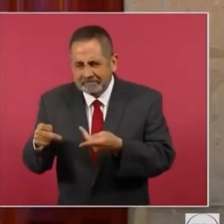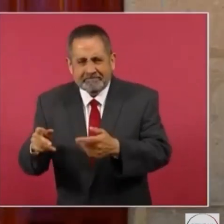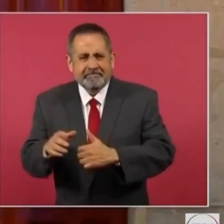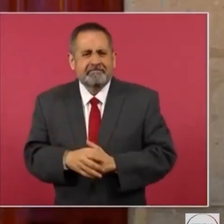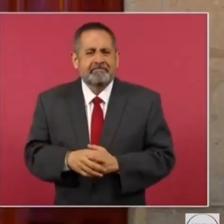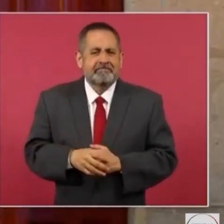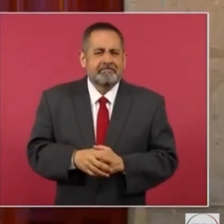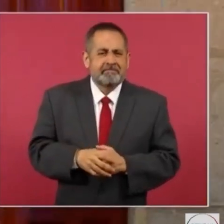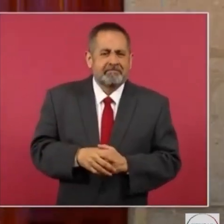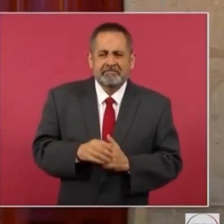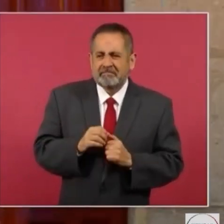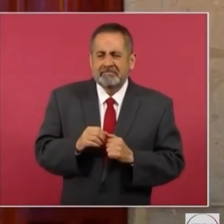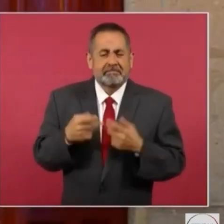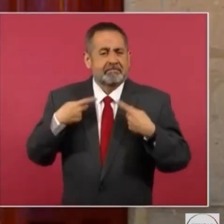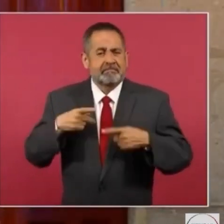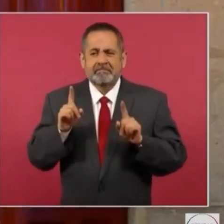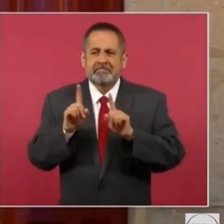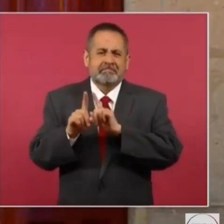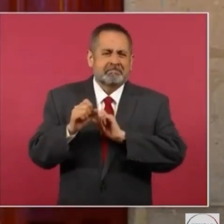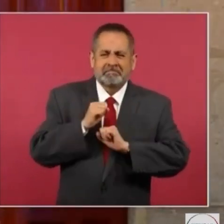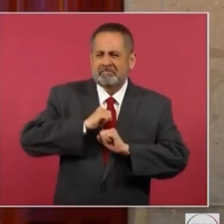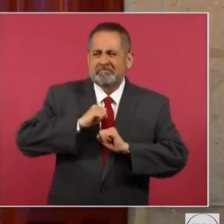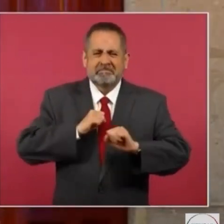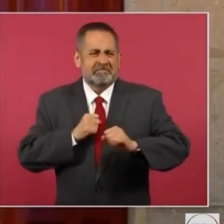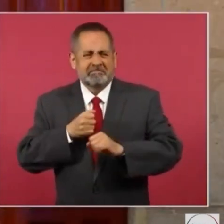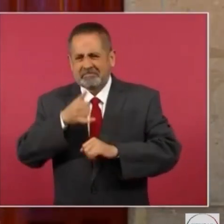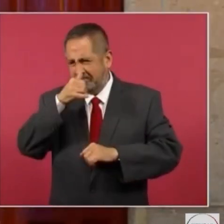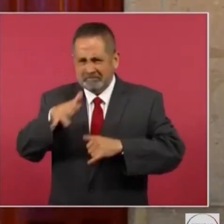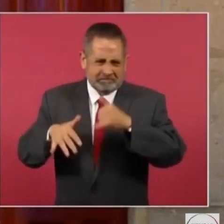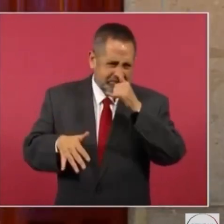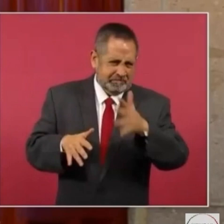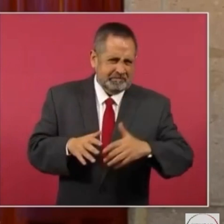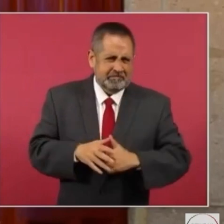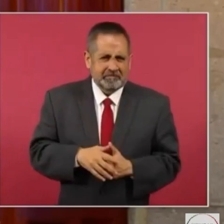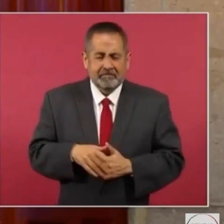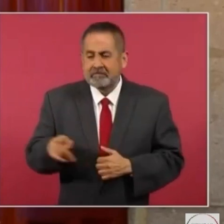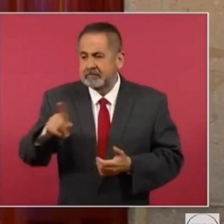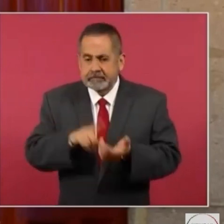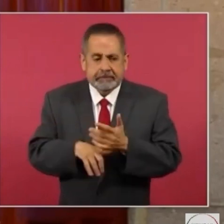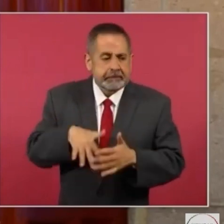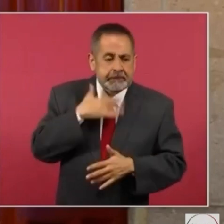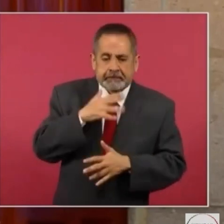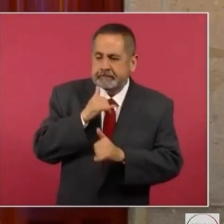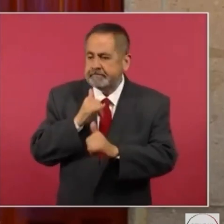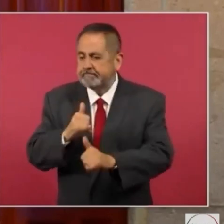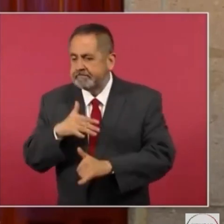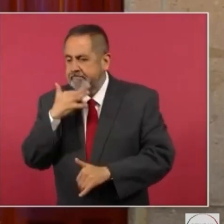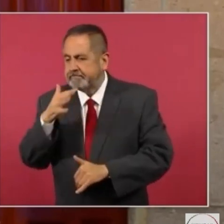zarandea a los peatones, no duda a la hora de hacer tranzas.